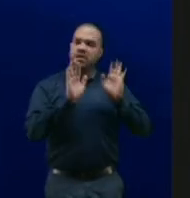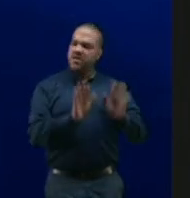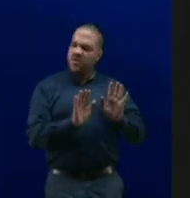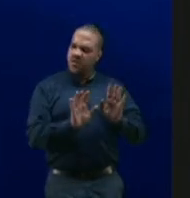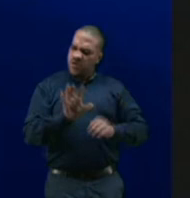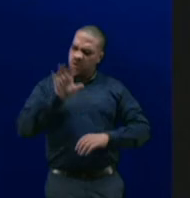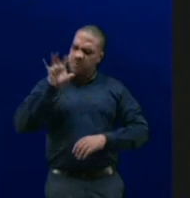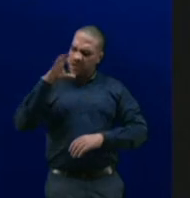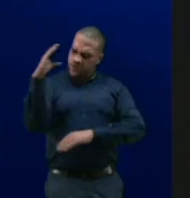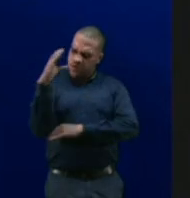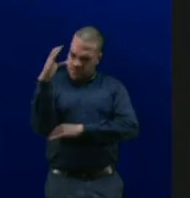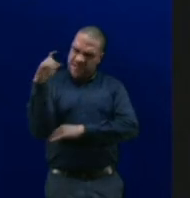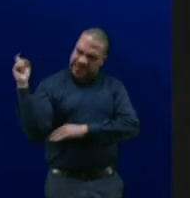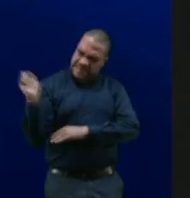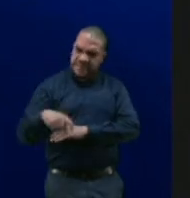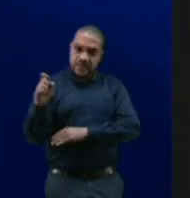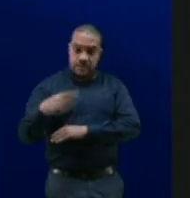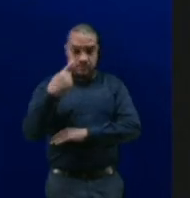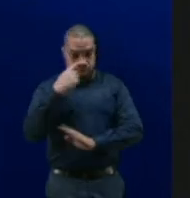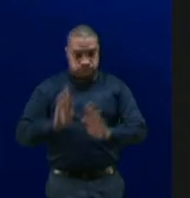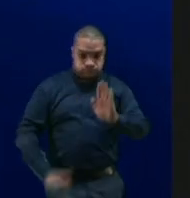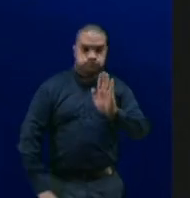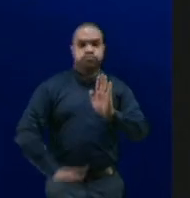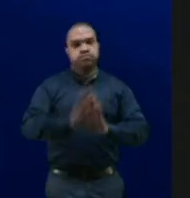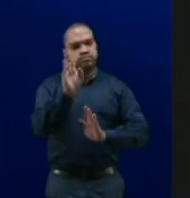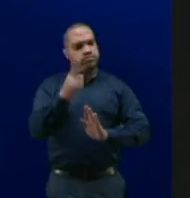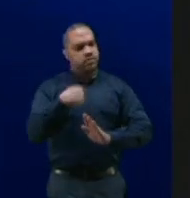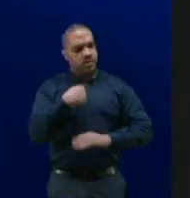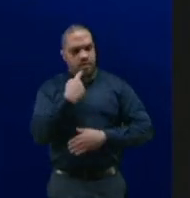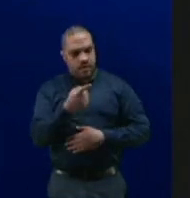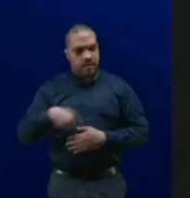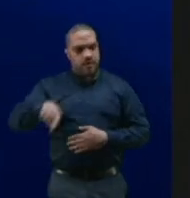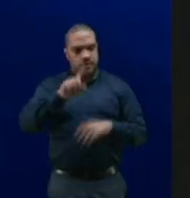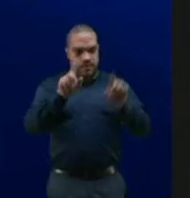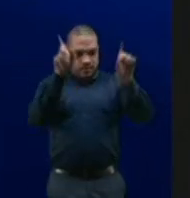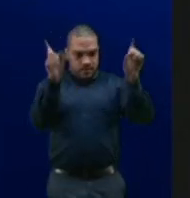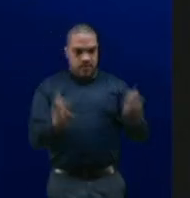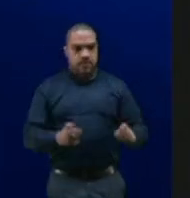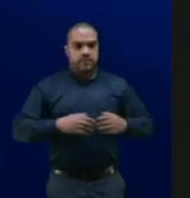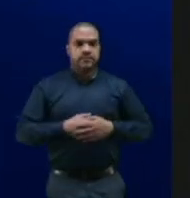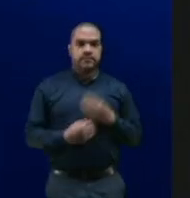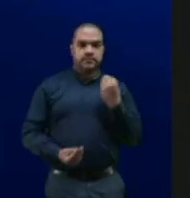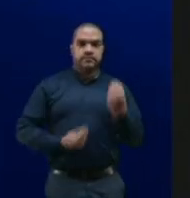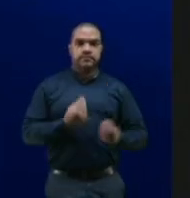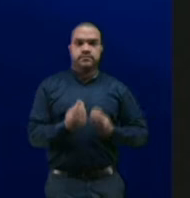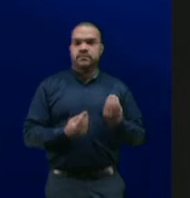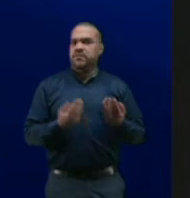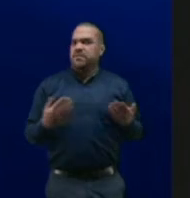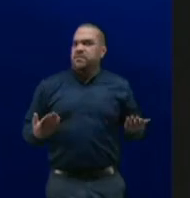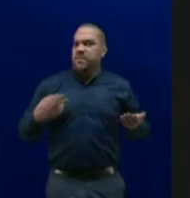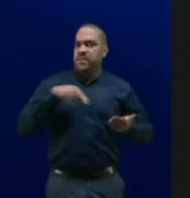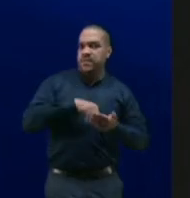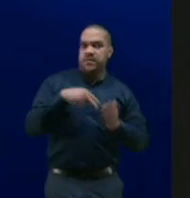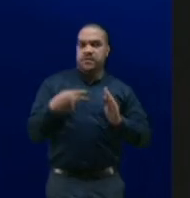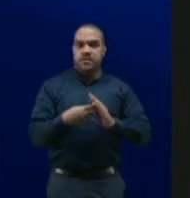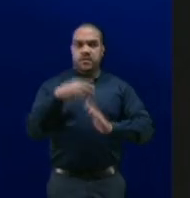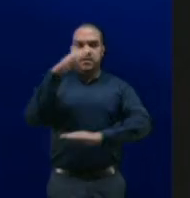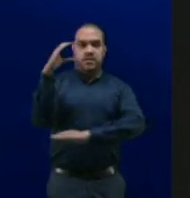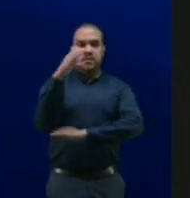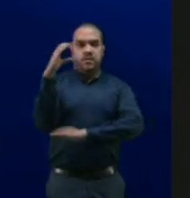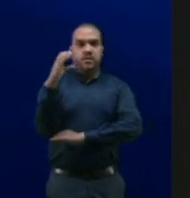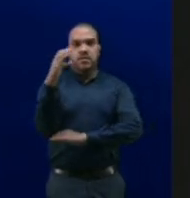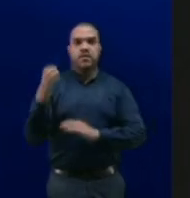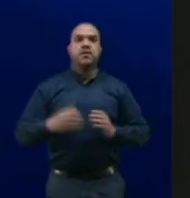emprendimiento? Y lo que nos gustaría que nos dijeras es, bueno, al pensar hacer de Colombia